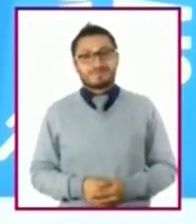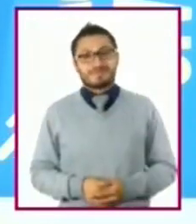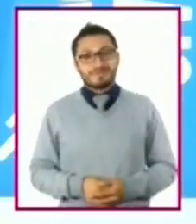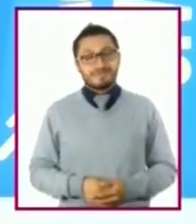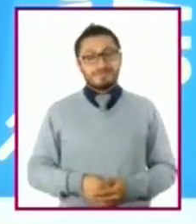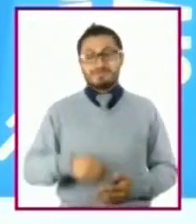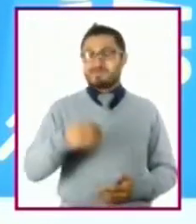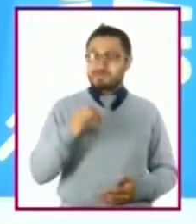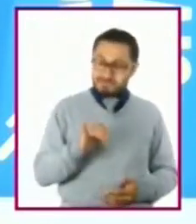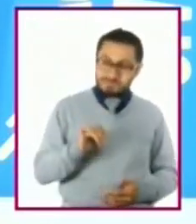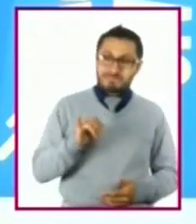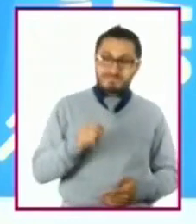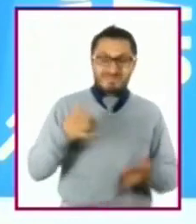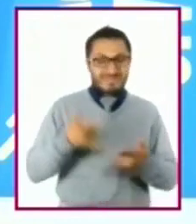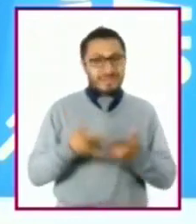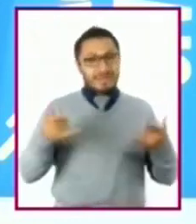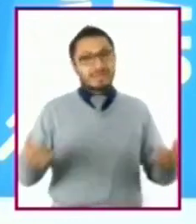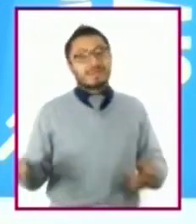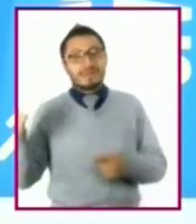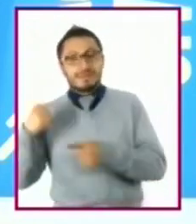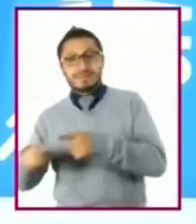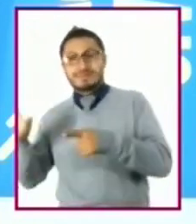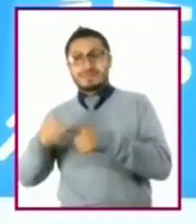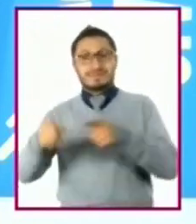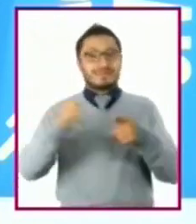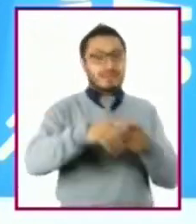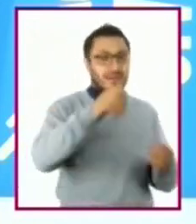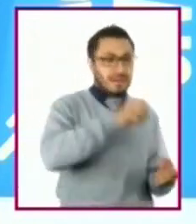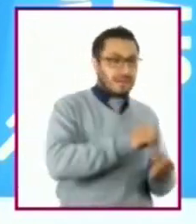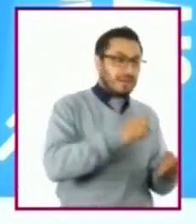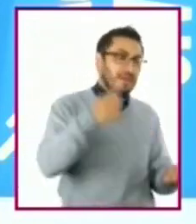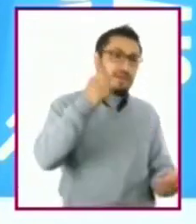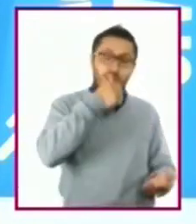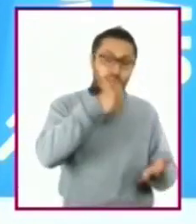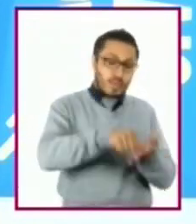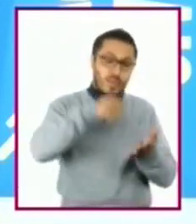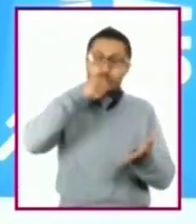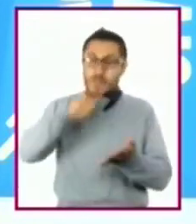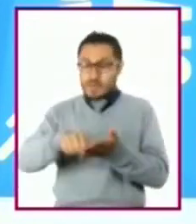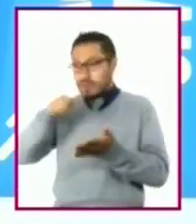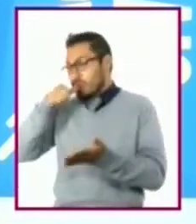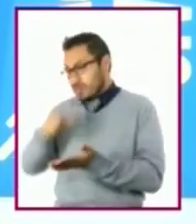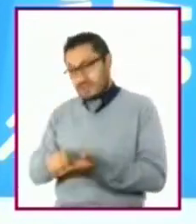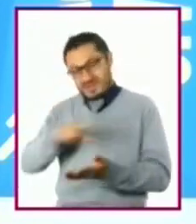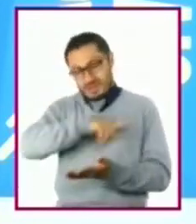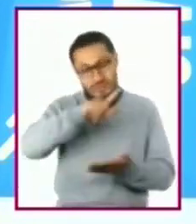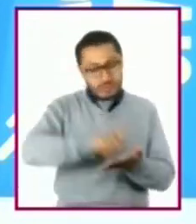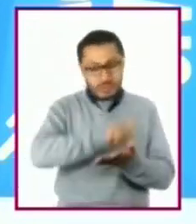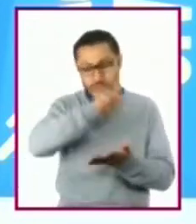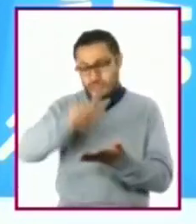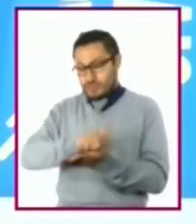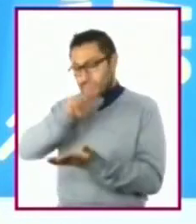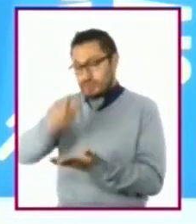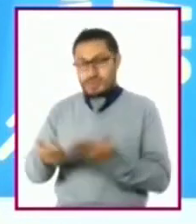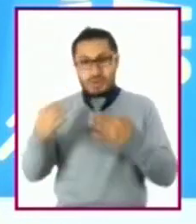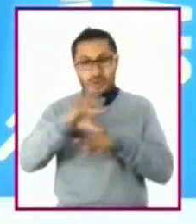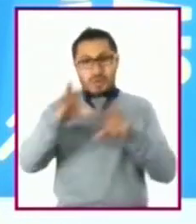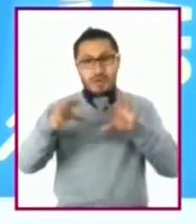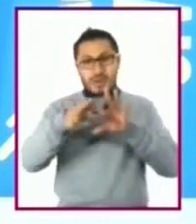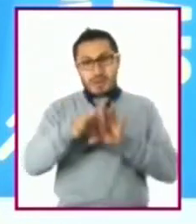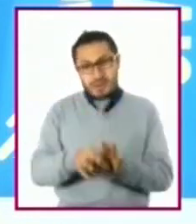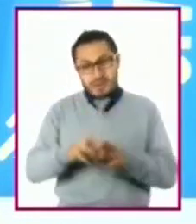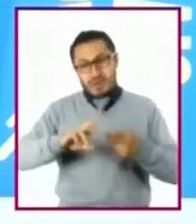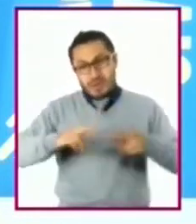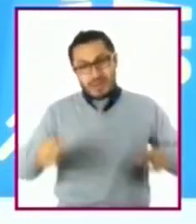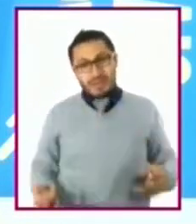Si bien la historia de los distintos pactos, declaraciones y leyes en relación con los derechos humanos datan de muchos